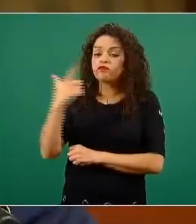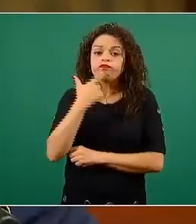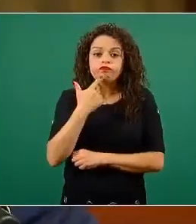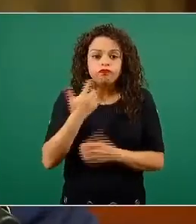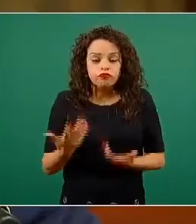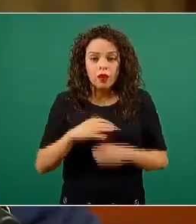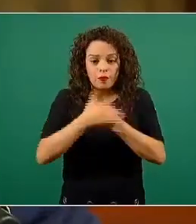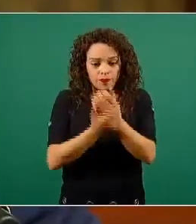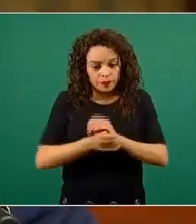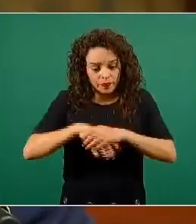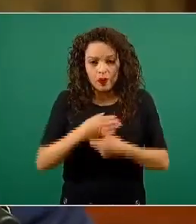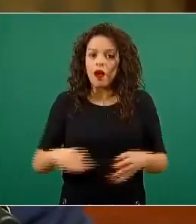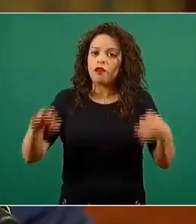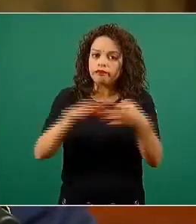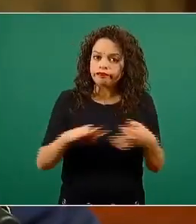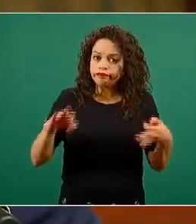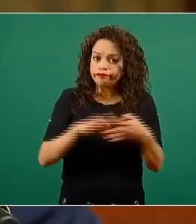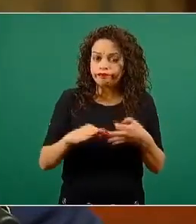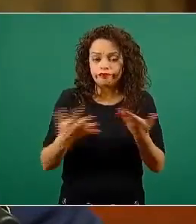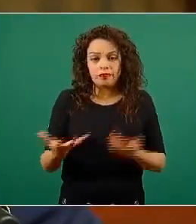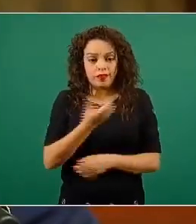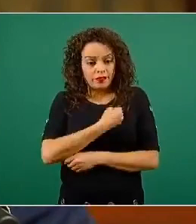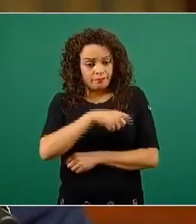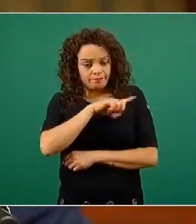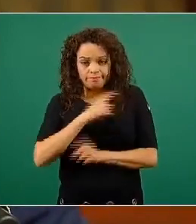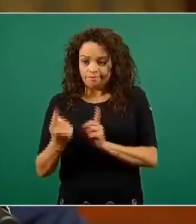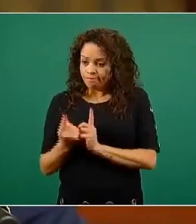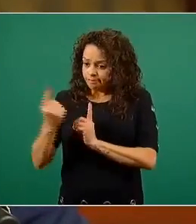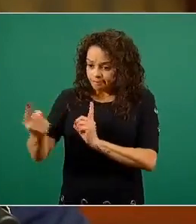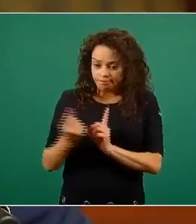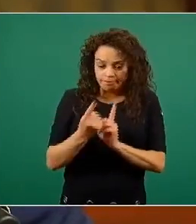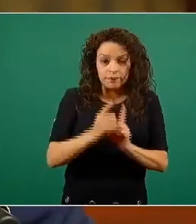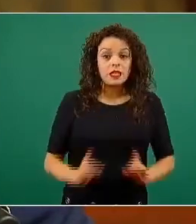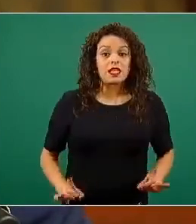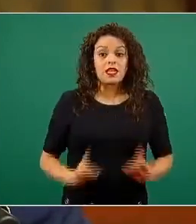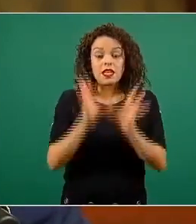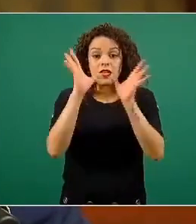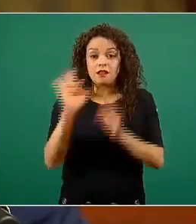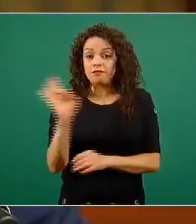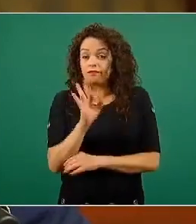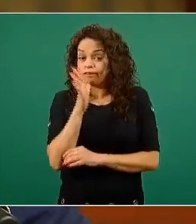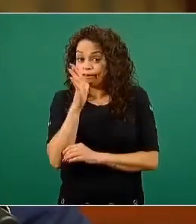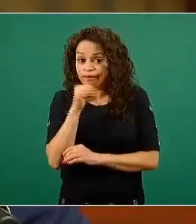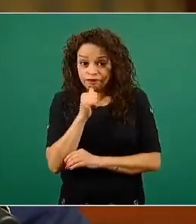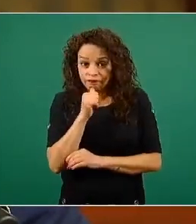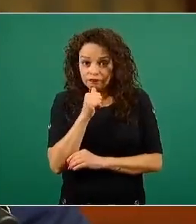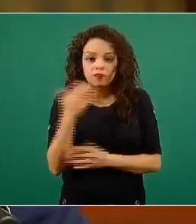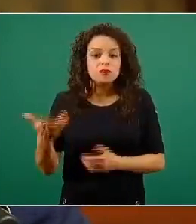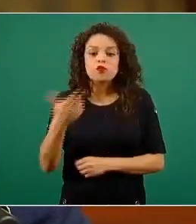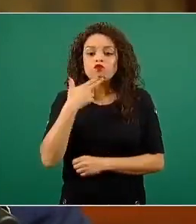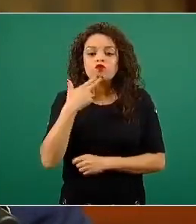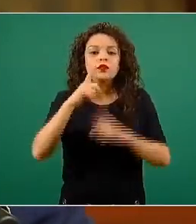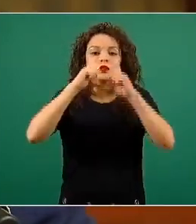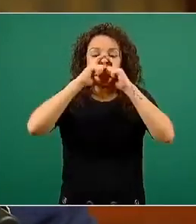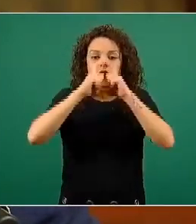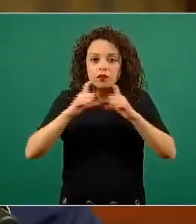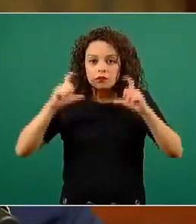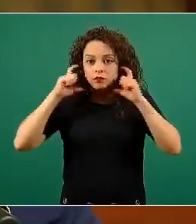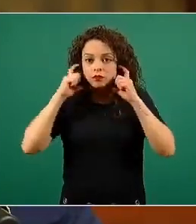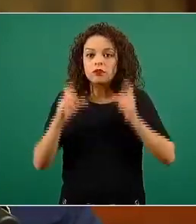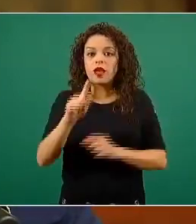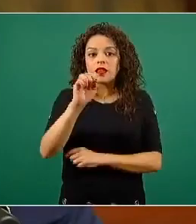manteniendo la sana distancia, y cuando no podamos mantener la sana distancia, usar el cubrebocas, ojalá de 3 capas, cubrebocas de